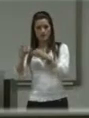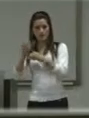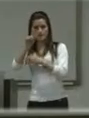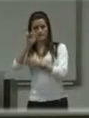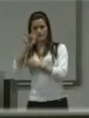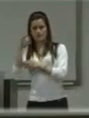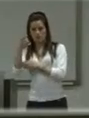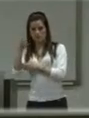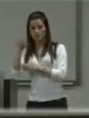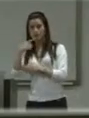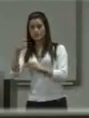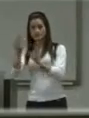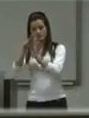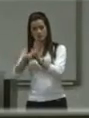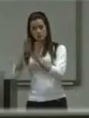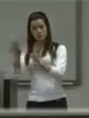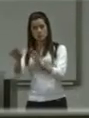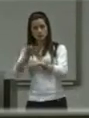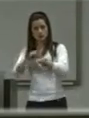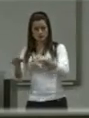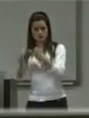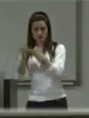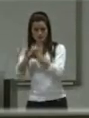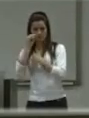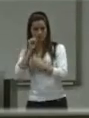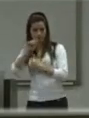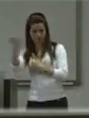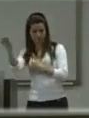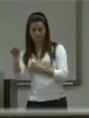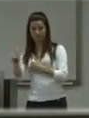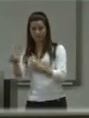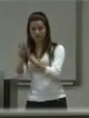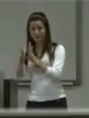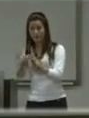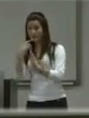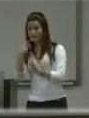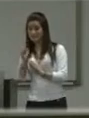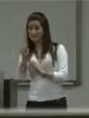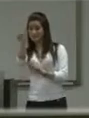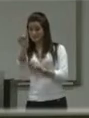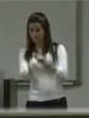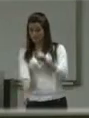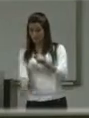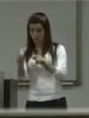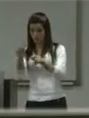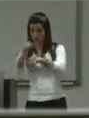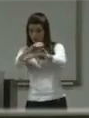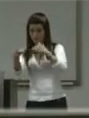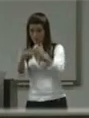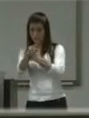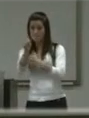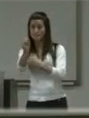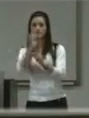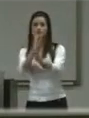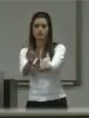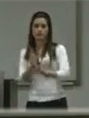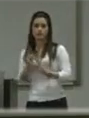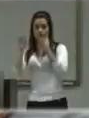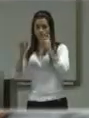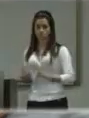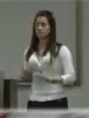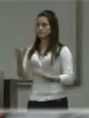unos estándares sobre esterilización en los que dice que es la persona que va a ser esterilizada quien debe consentir directamente el procedimiento